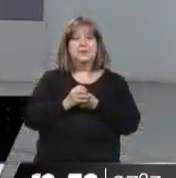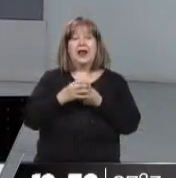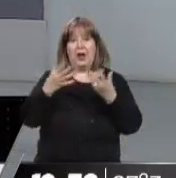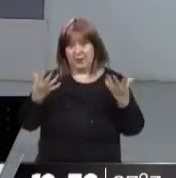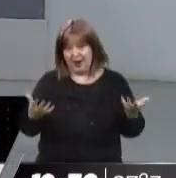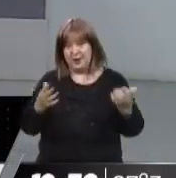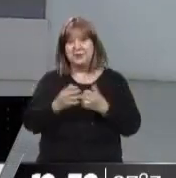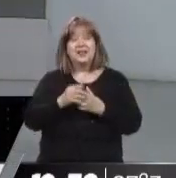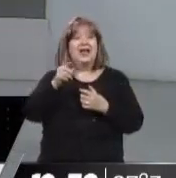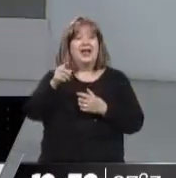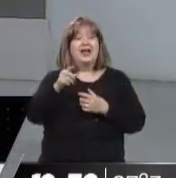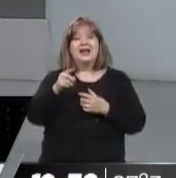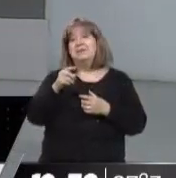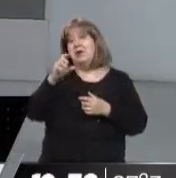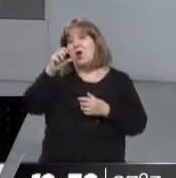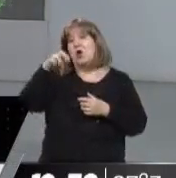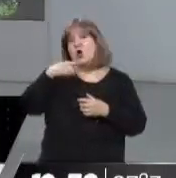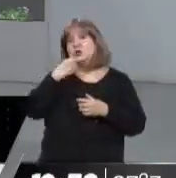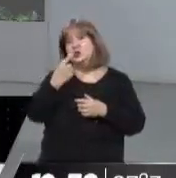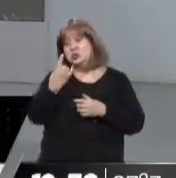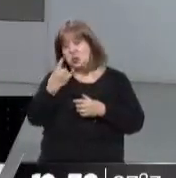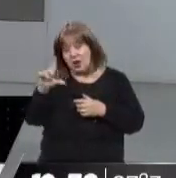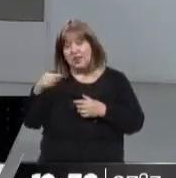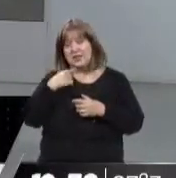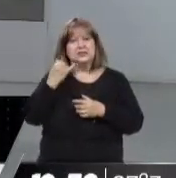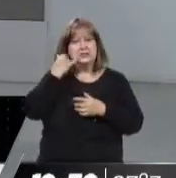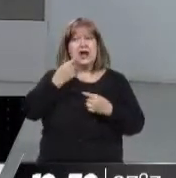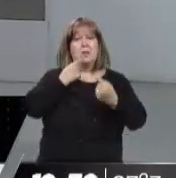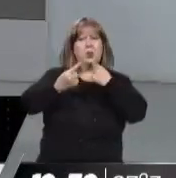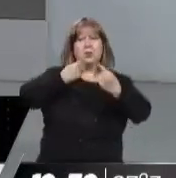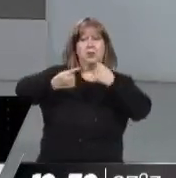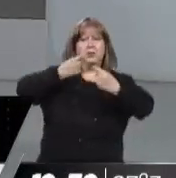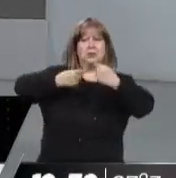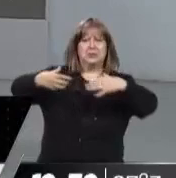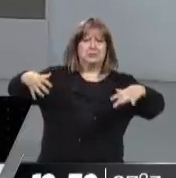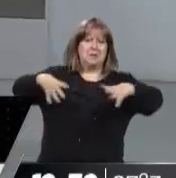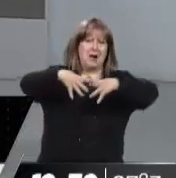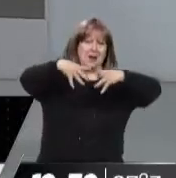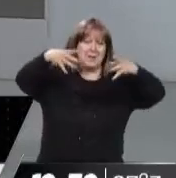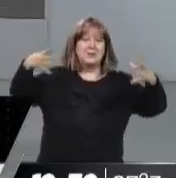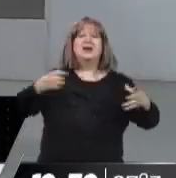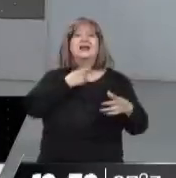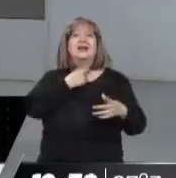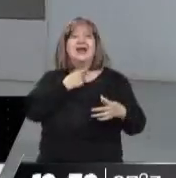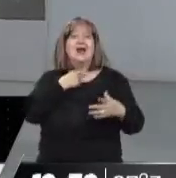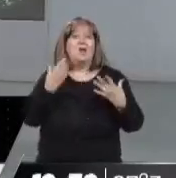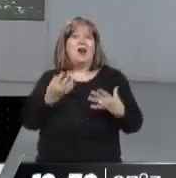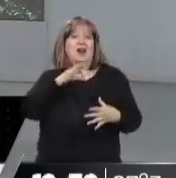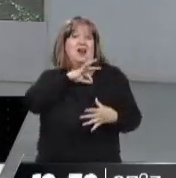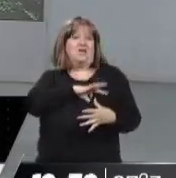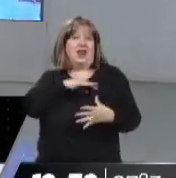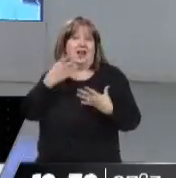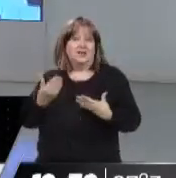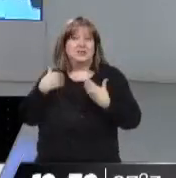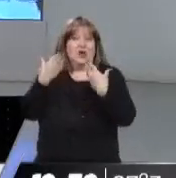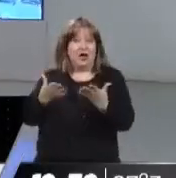Bueno, allí está, ¿no? Y él, justamente el cónsul decía que están creciendo las consultas para poder obtener o para poder tener, saber cuáles son los beneficios, ¿no? Para obtener